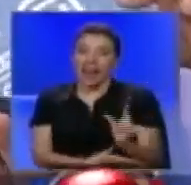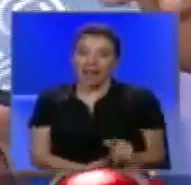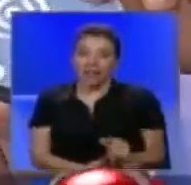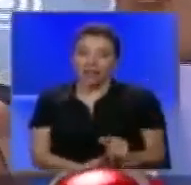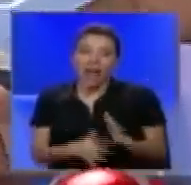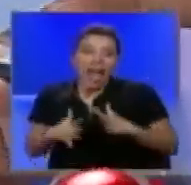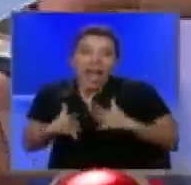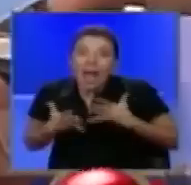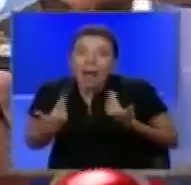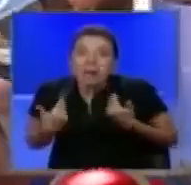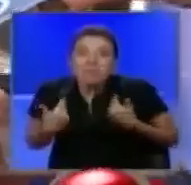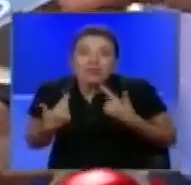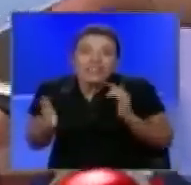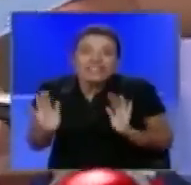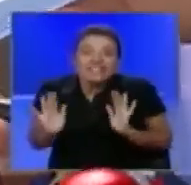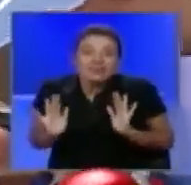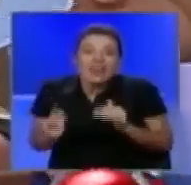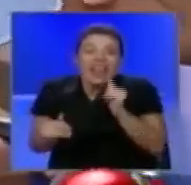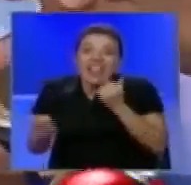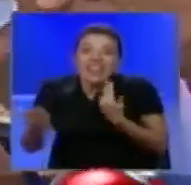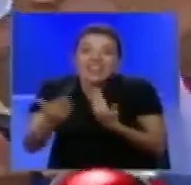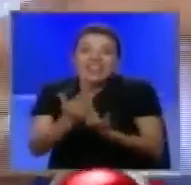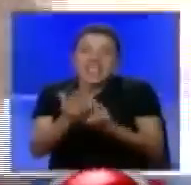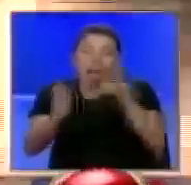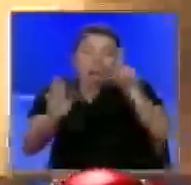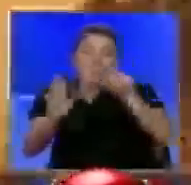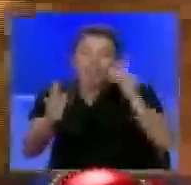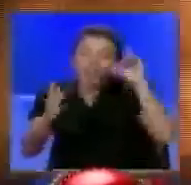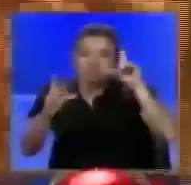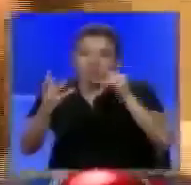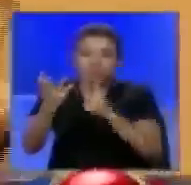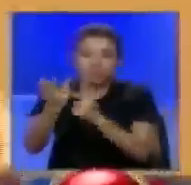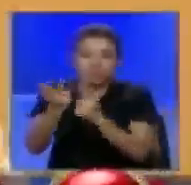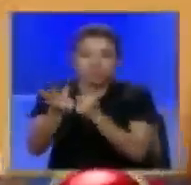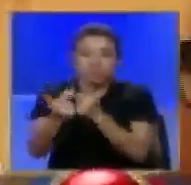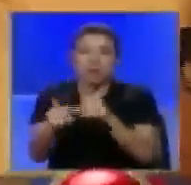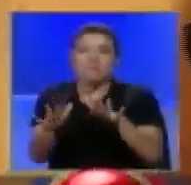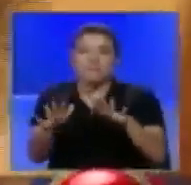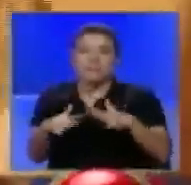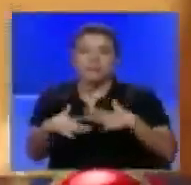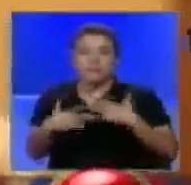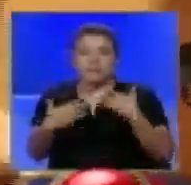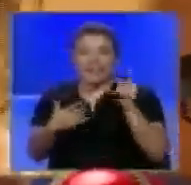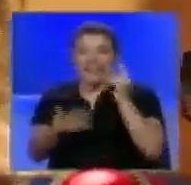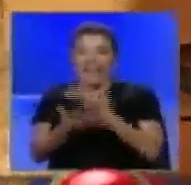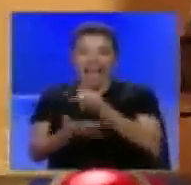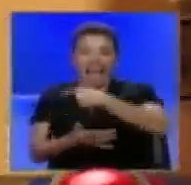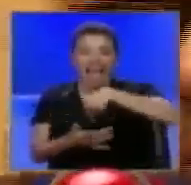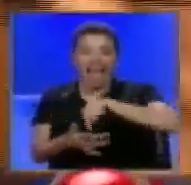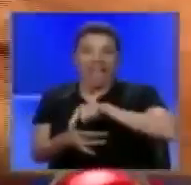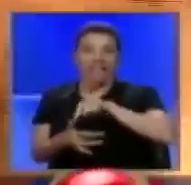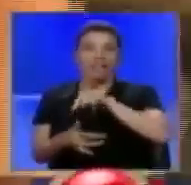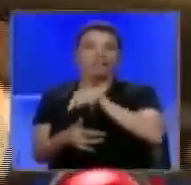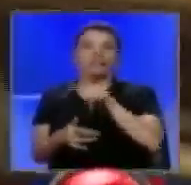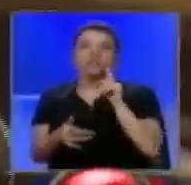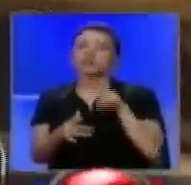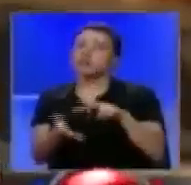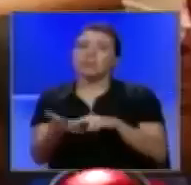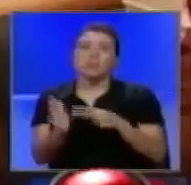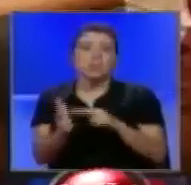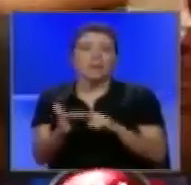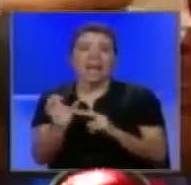Y emocionada, ansiosa, ya cada día es un día menos. Y es la misma sensación que tienen ellos. Más maduros, dicen, sin